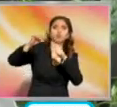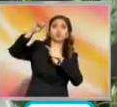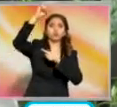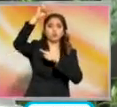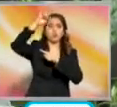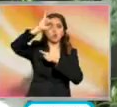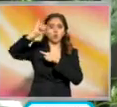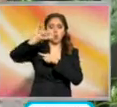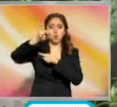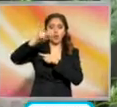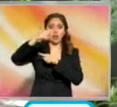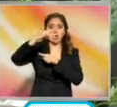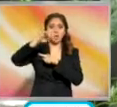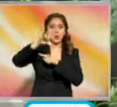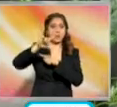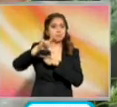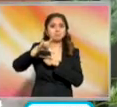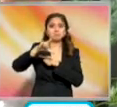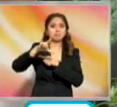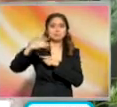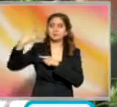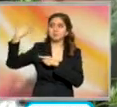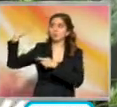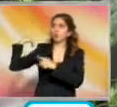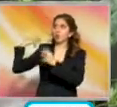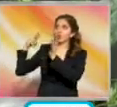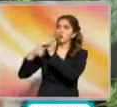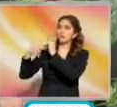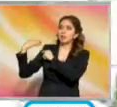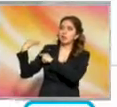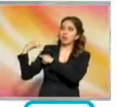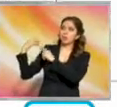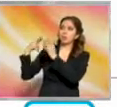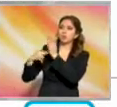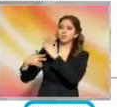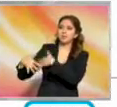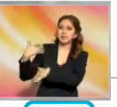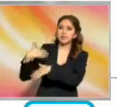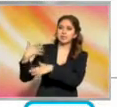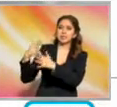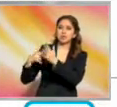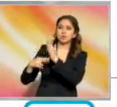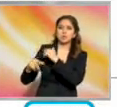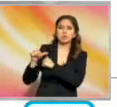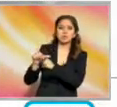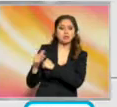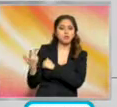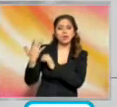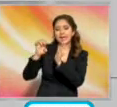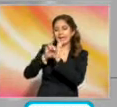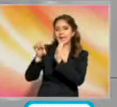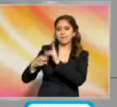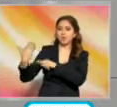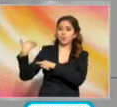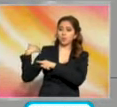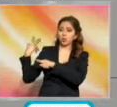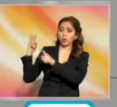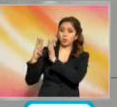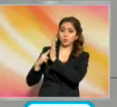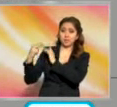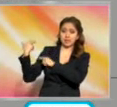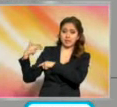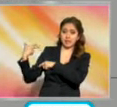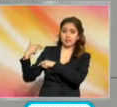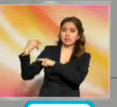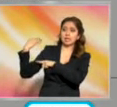¿Nunca? Bueno, al menos en 2015, 2016, 2014, que es donde está arrastrado. No, de 2013 para acá, perdón. 2013 es el nada registro. suscitó una búsqueda